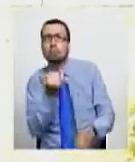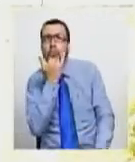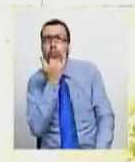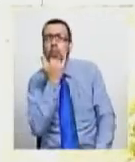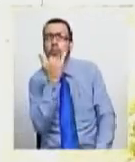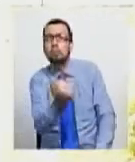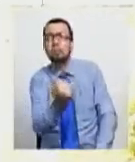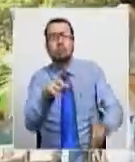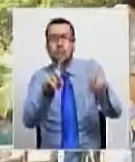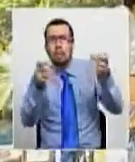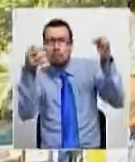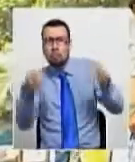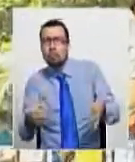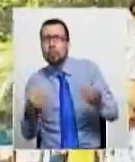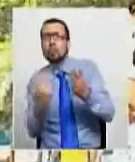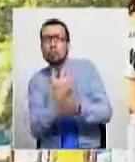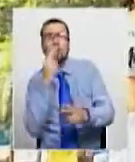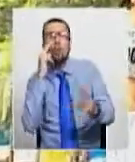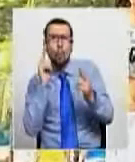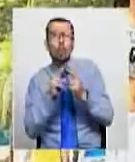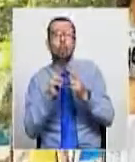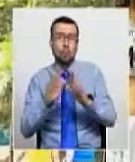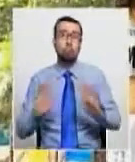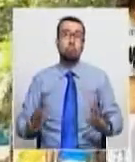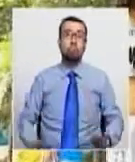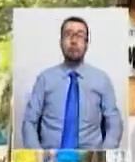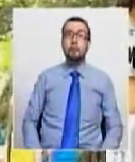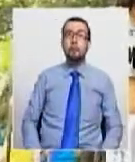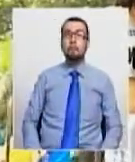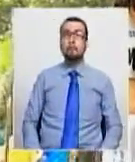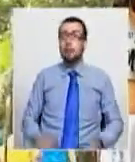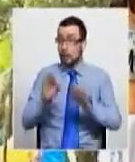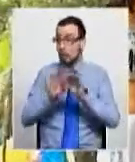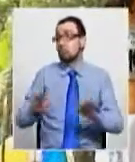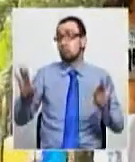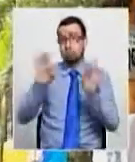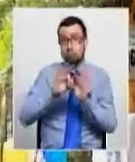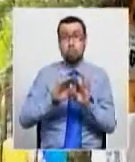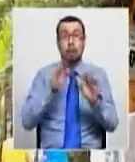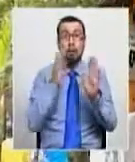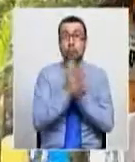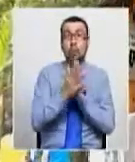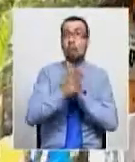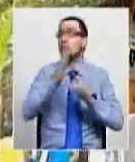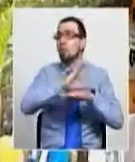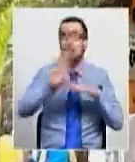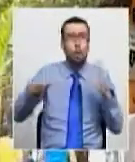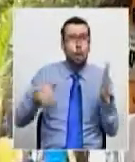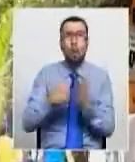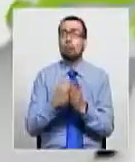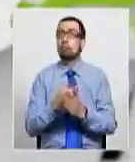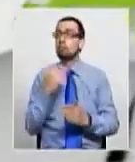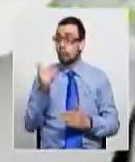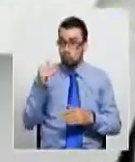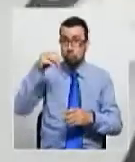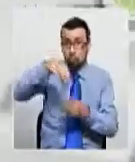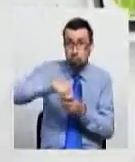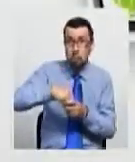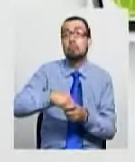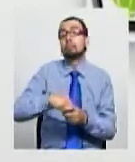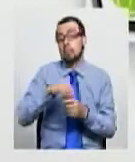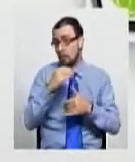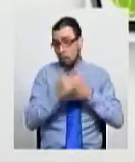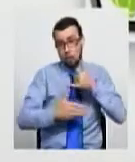respecto a ese tema sí sería muy agradable que le dé socializaron a toda la comunidad quindiana y el país también